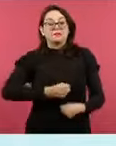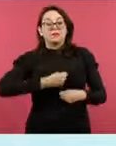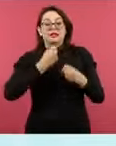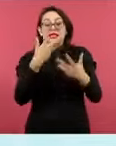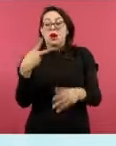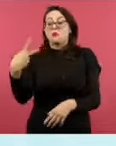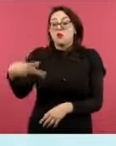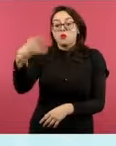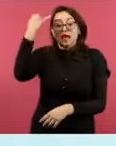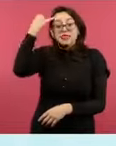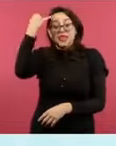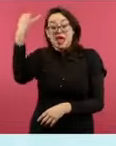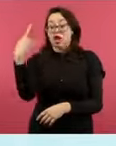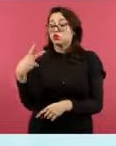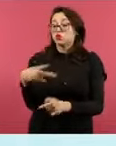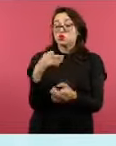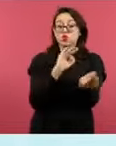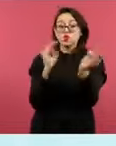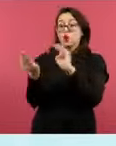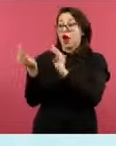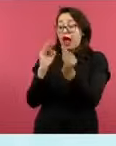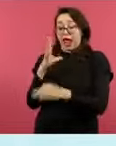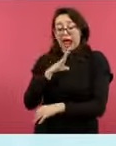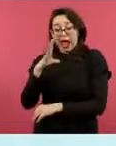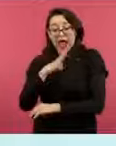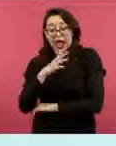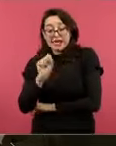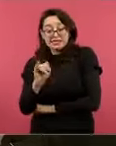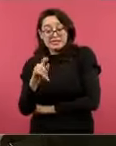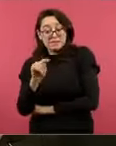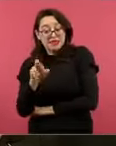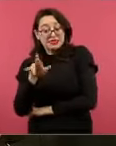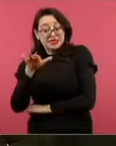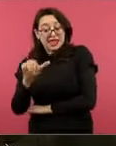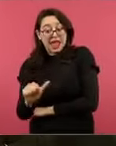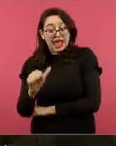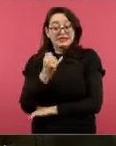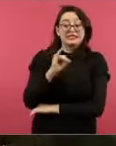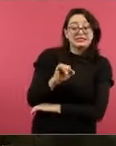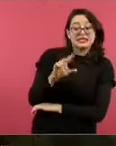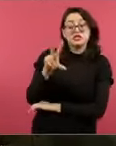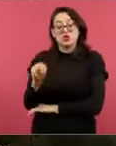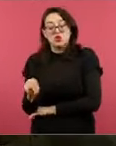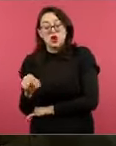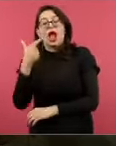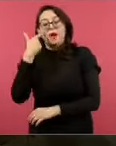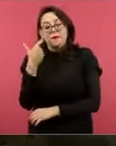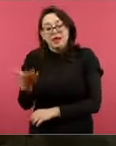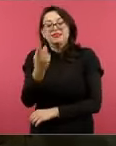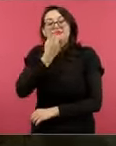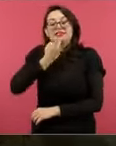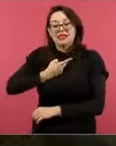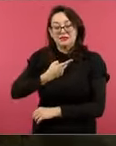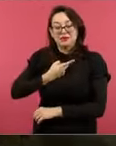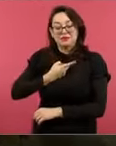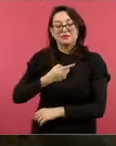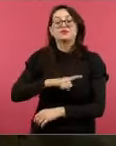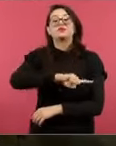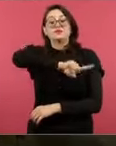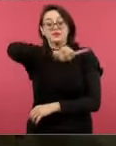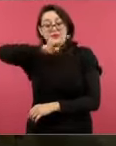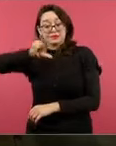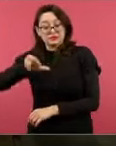la simetría, y a partir de ello harán una afirmación. Siguiente, por favor. Y ya en la tercera